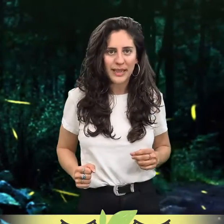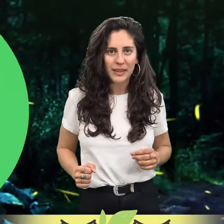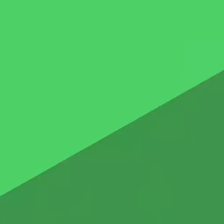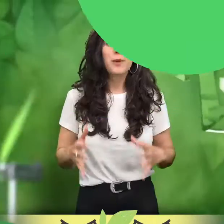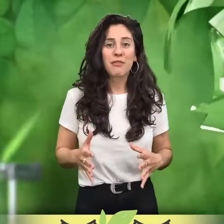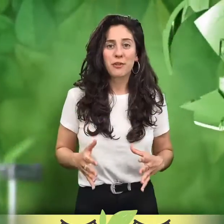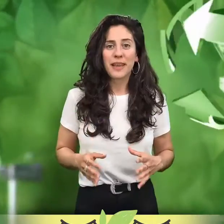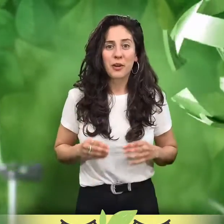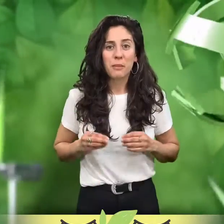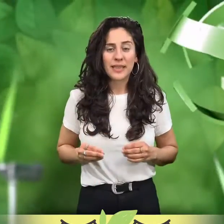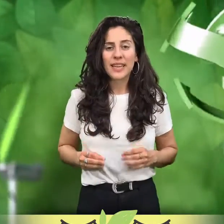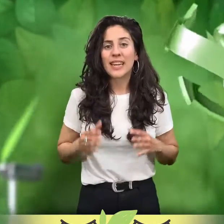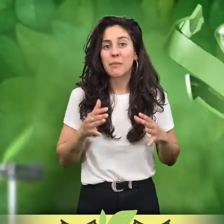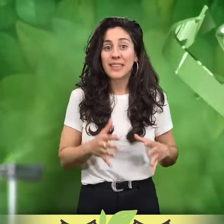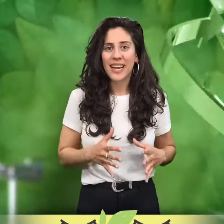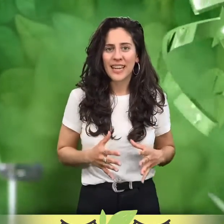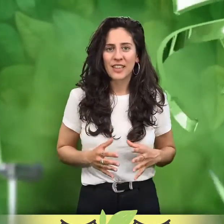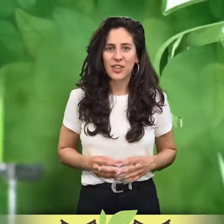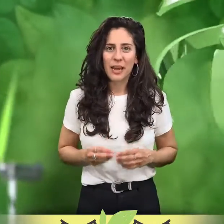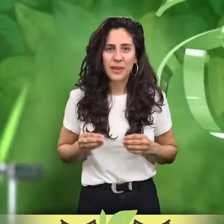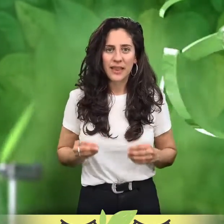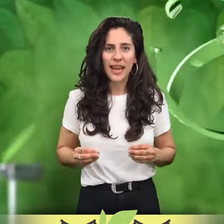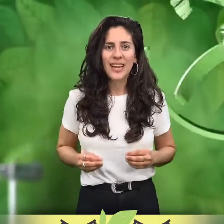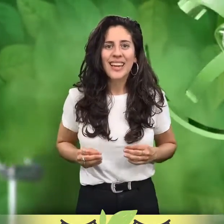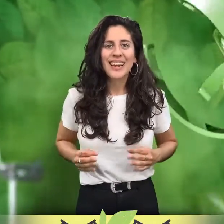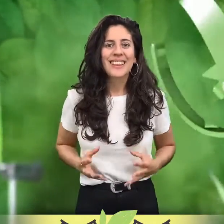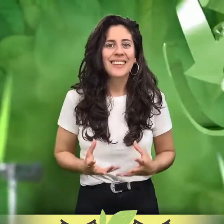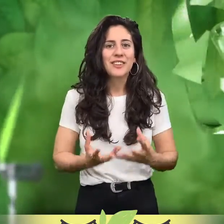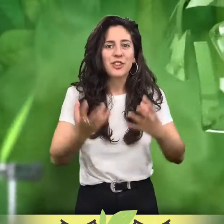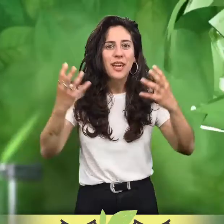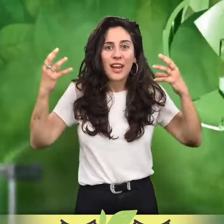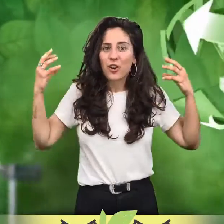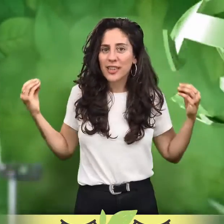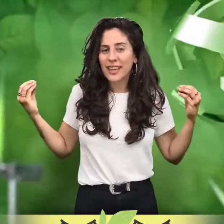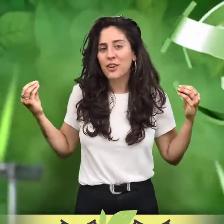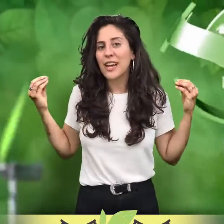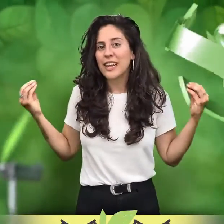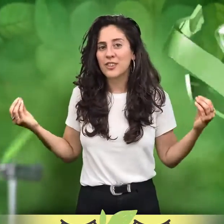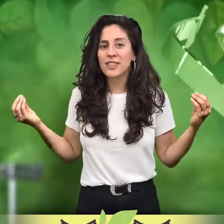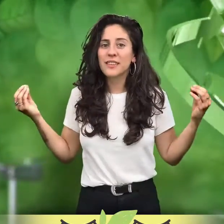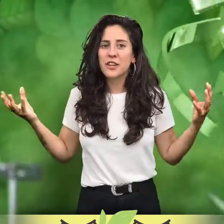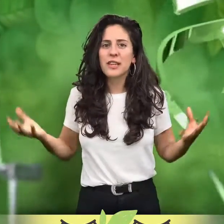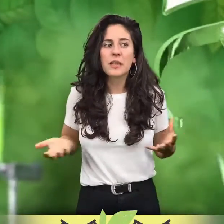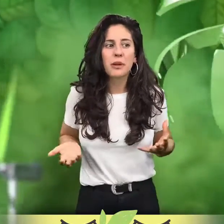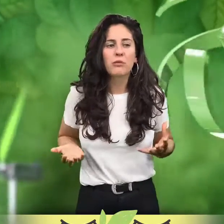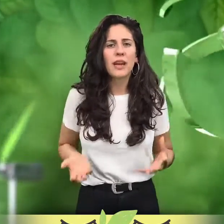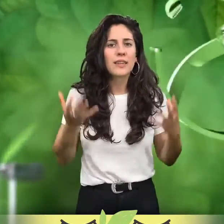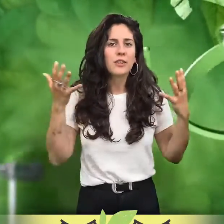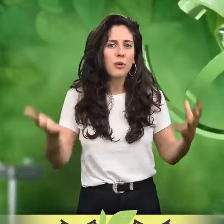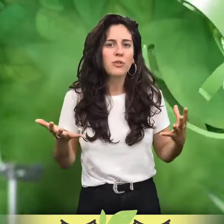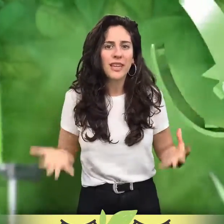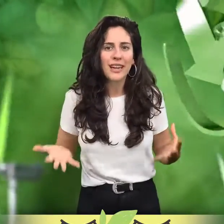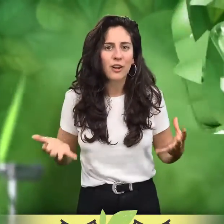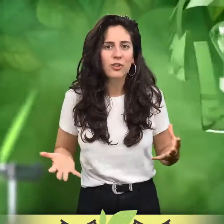más completa. Una forma de combatir la amnesia generacional ambiental es tratando de conectar con las generaciones anteriores y